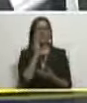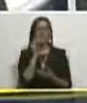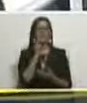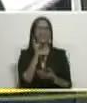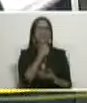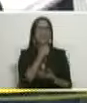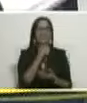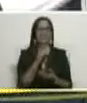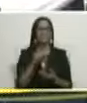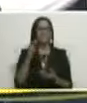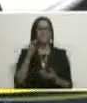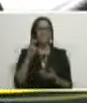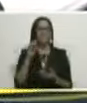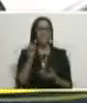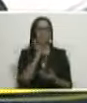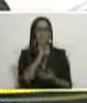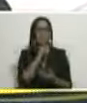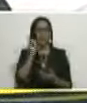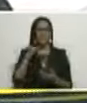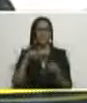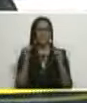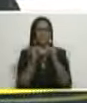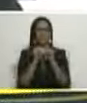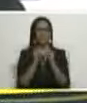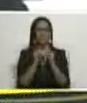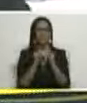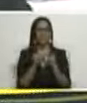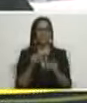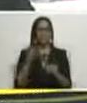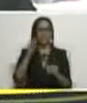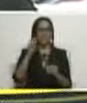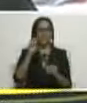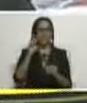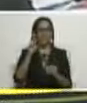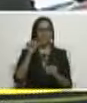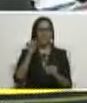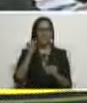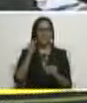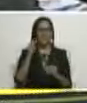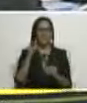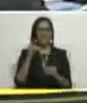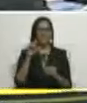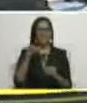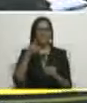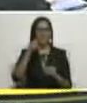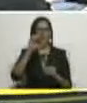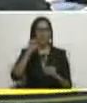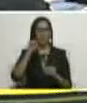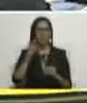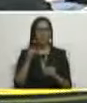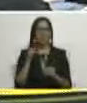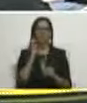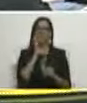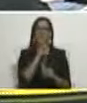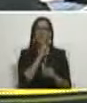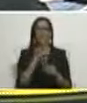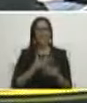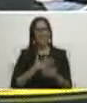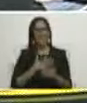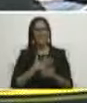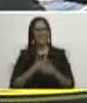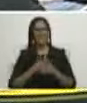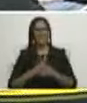llamaba Teresa? Teresa de Jesús. ¿Tú eres Teresa de Jesús? Entonces tú eres mi madre.